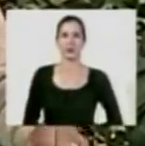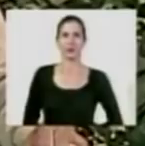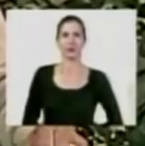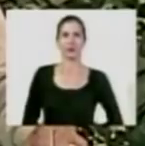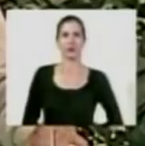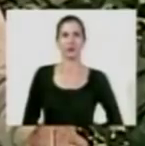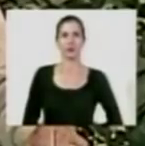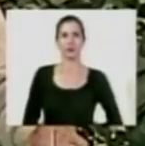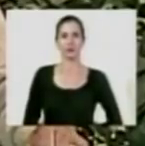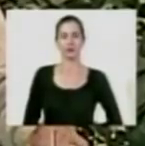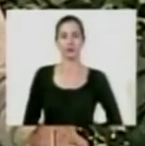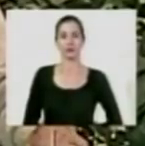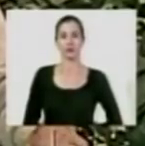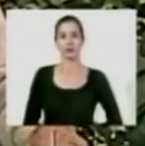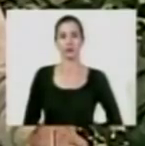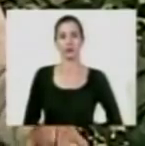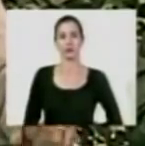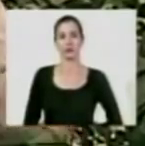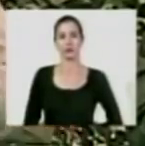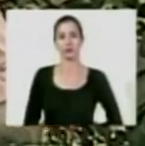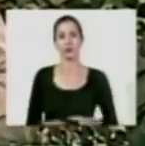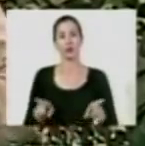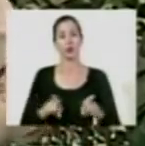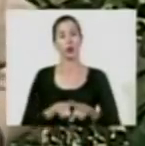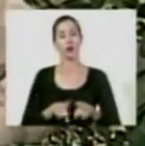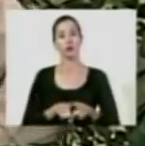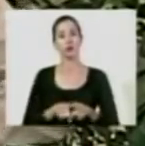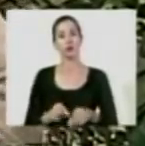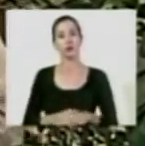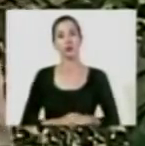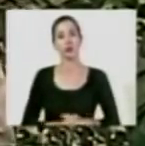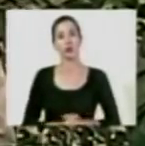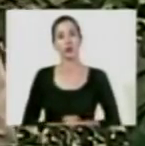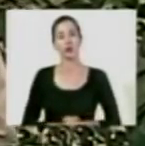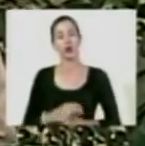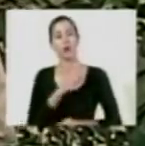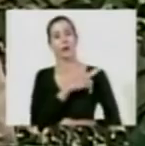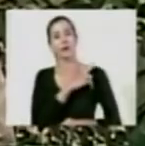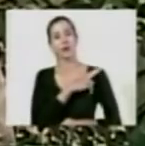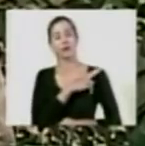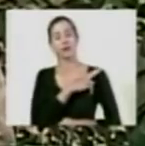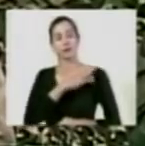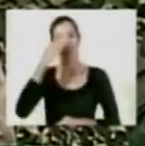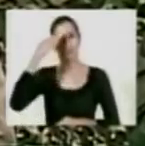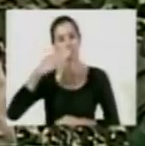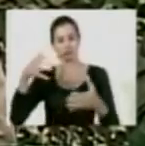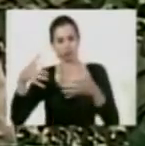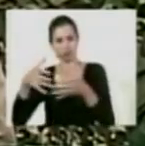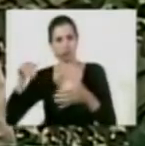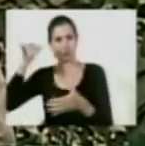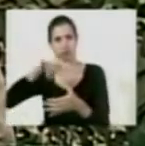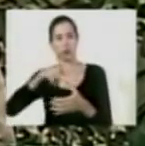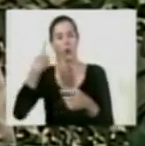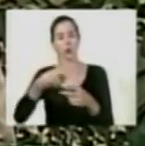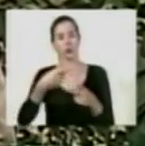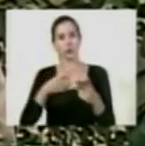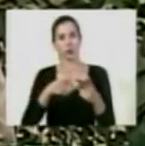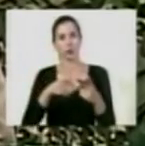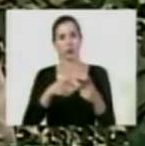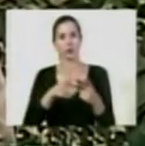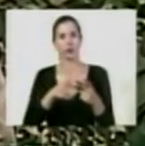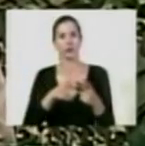igualmente por el comandante de la Brigada de Defensa Aérea Central y del Fuerte Guaycaipuro,